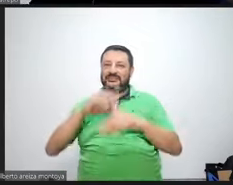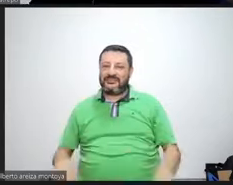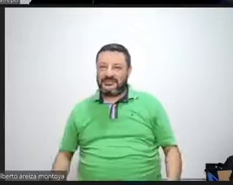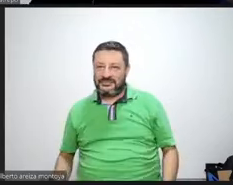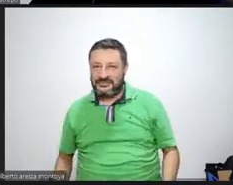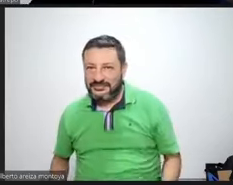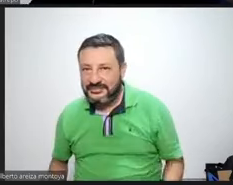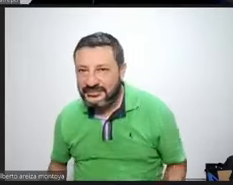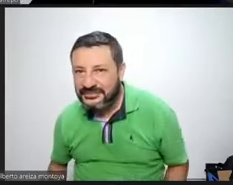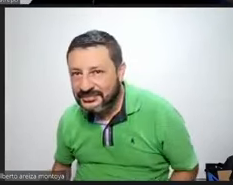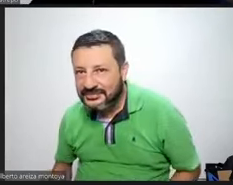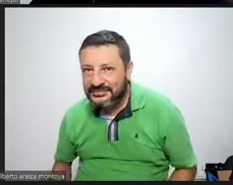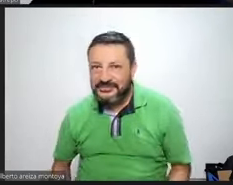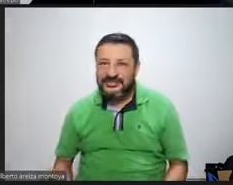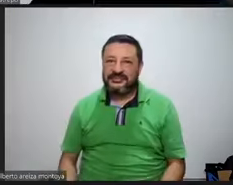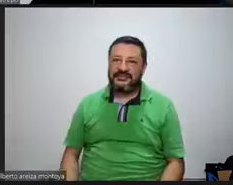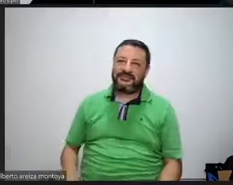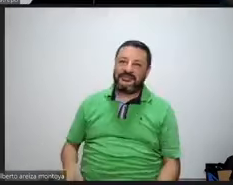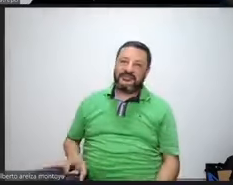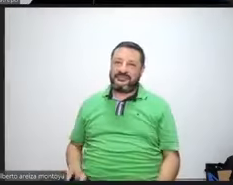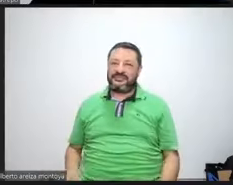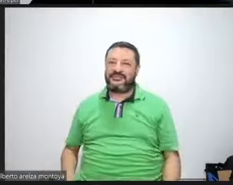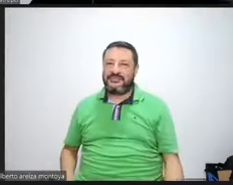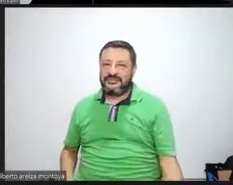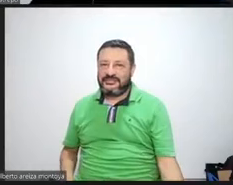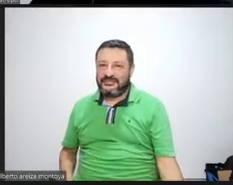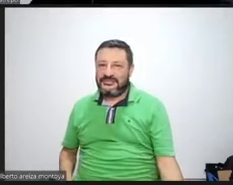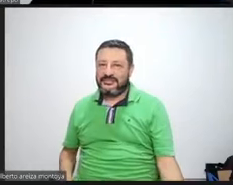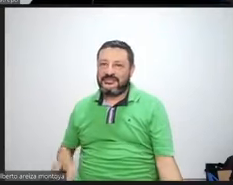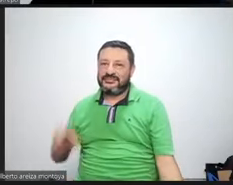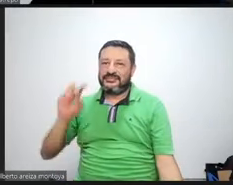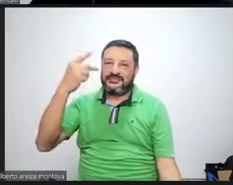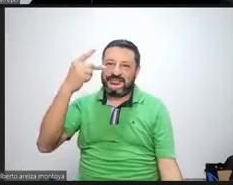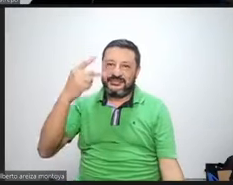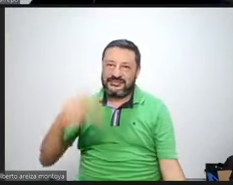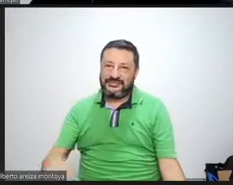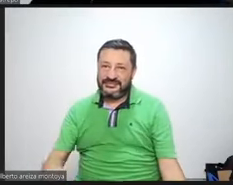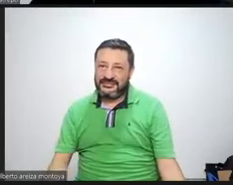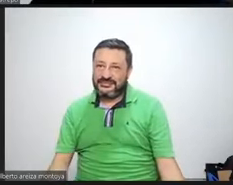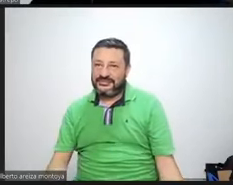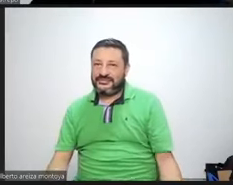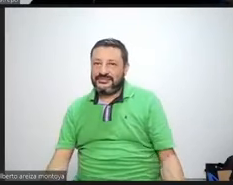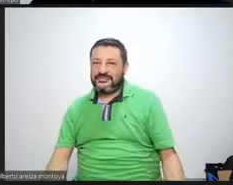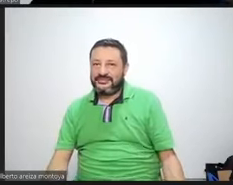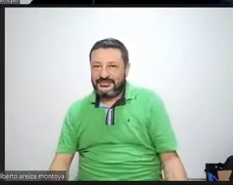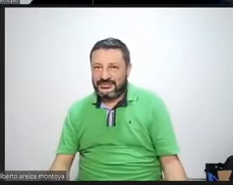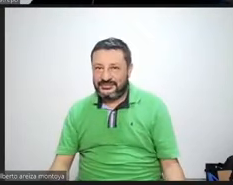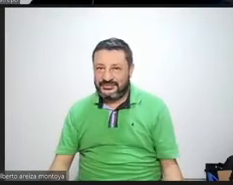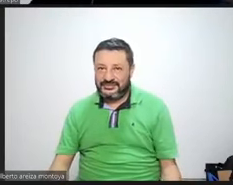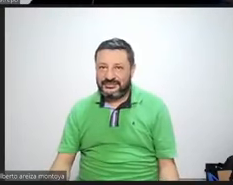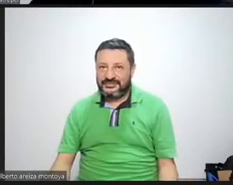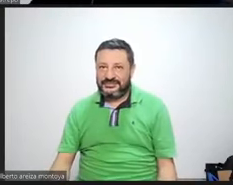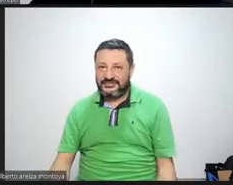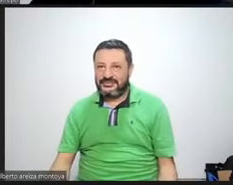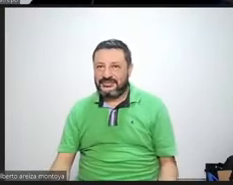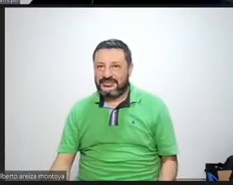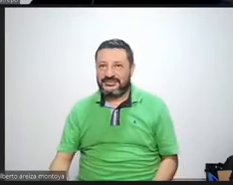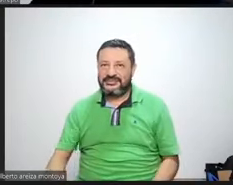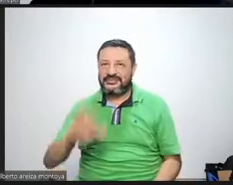Bueno, este de Tokio era el segundo. Ya había hecho uno, que era el de Río.